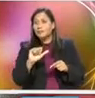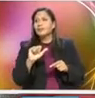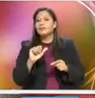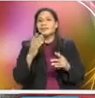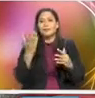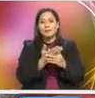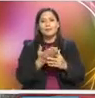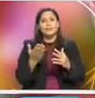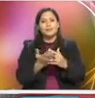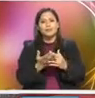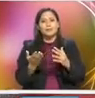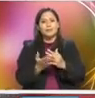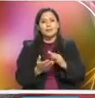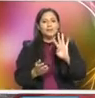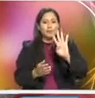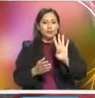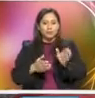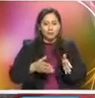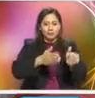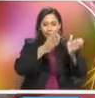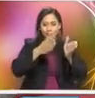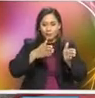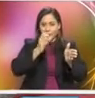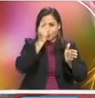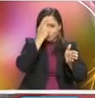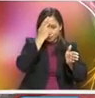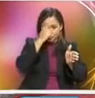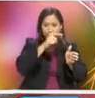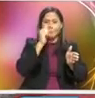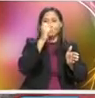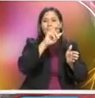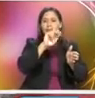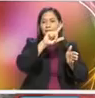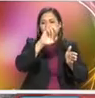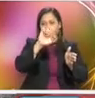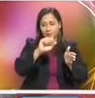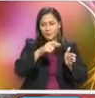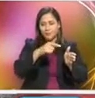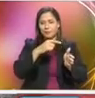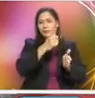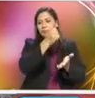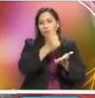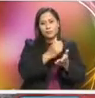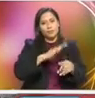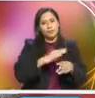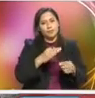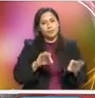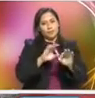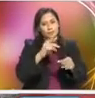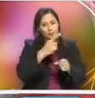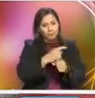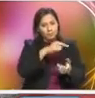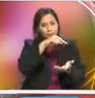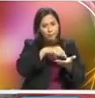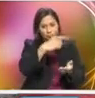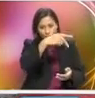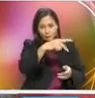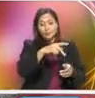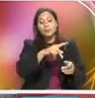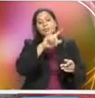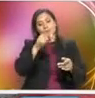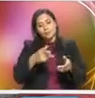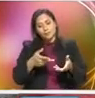está dividida como en 4 carreteras, la que va de San Luis a Ciudad Valles, sí, que es la ciudad, digamos, más importante de la zona, y de ahí